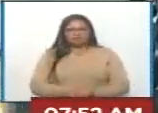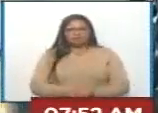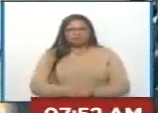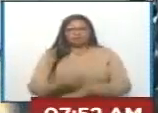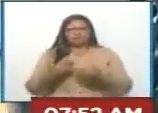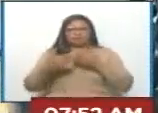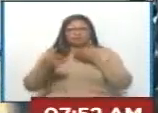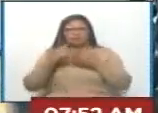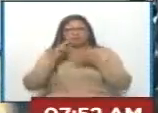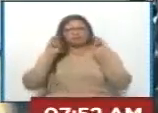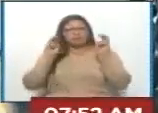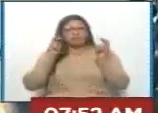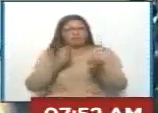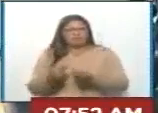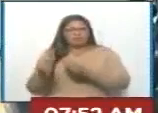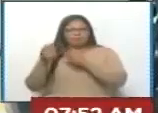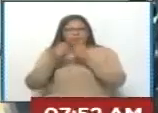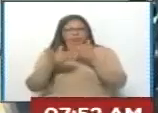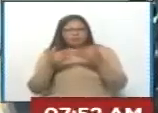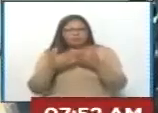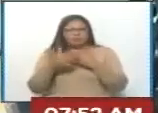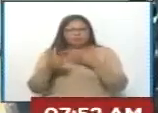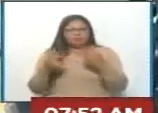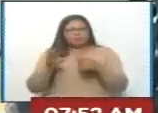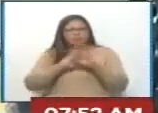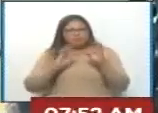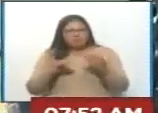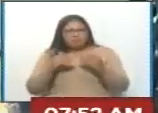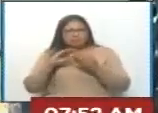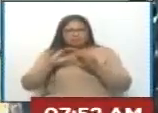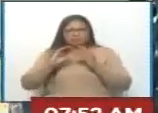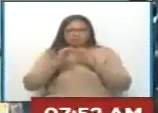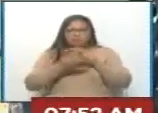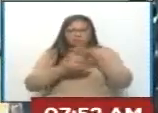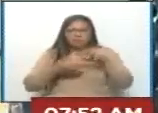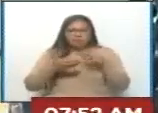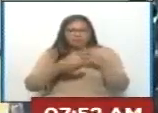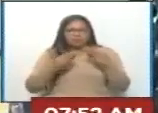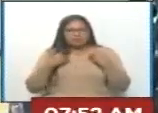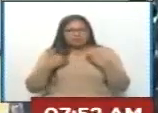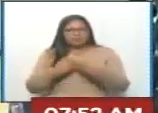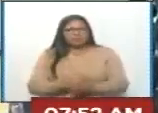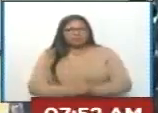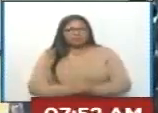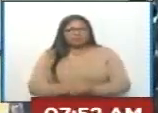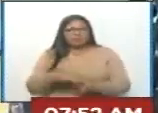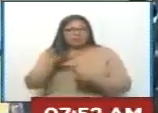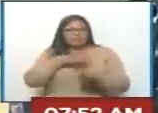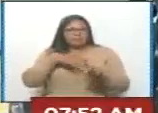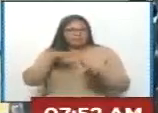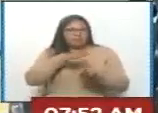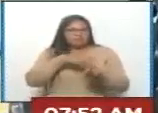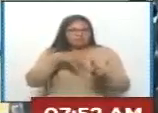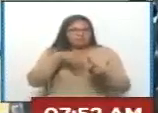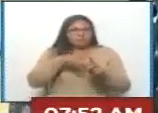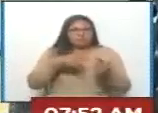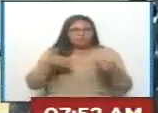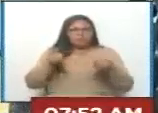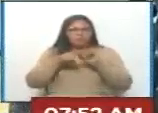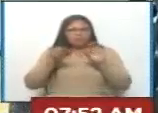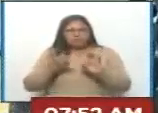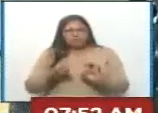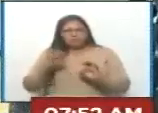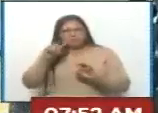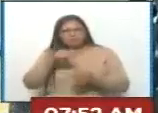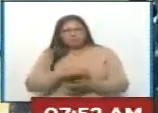que es económico, claramente desprendido de la coyuntura, hay otro problema: la especulación. Esta es una economía especulativa